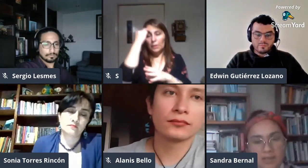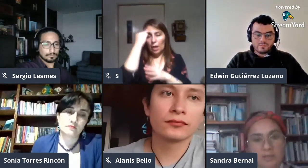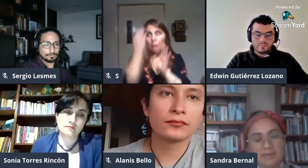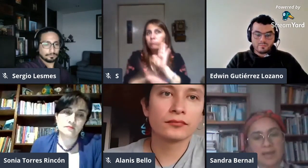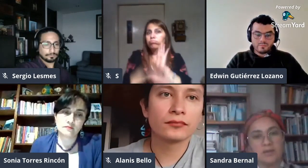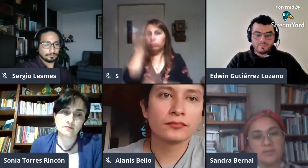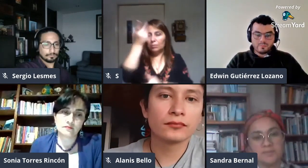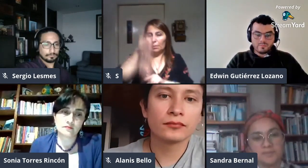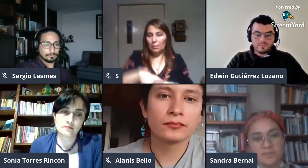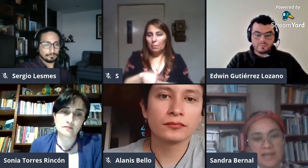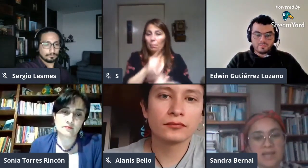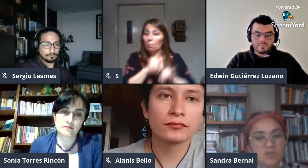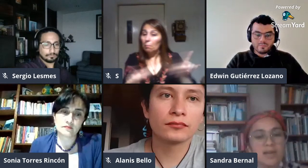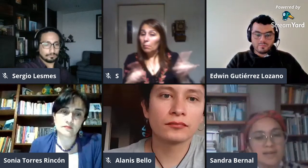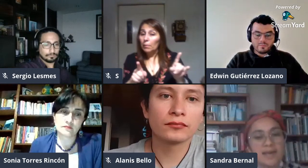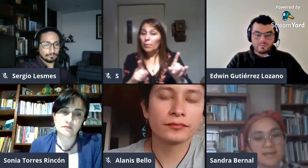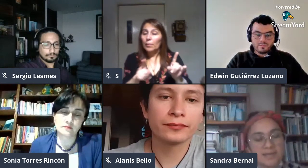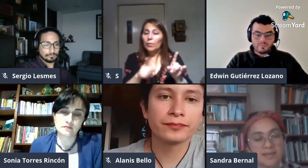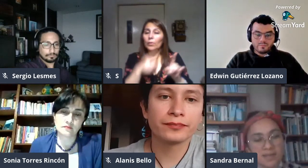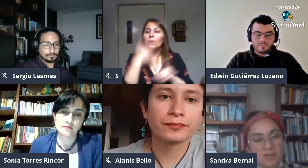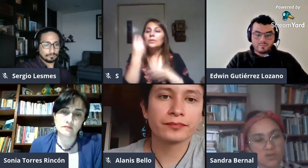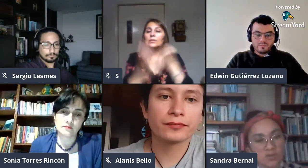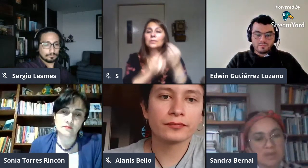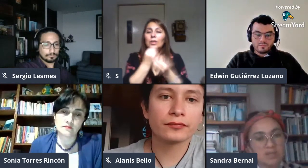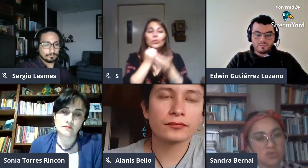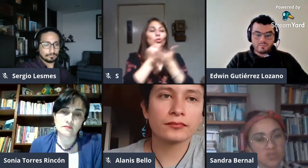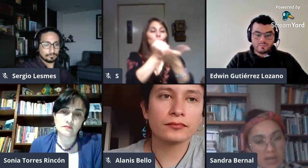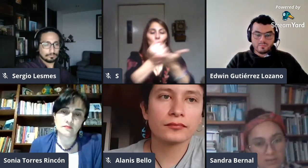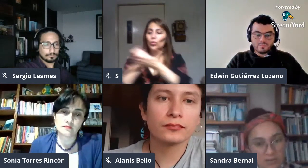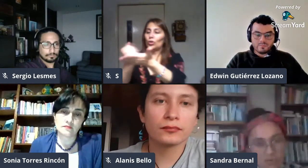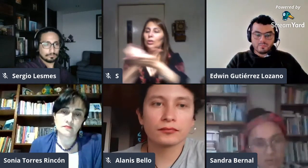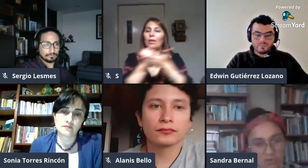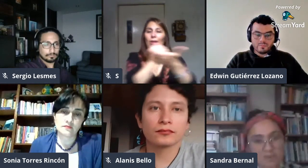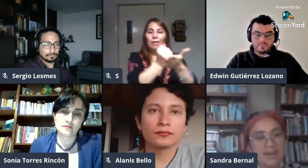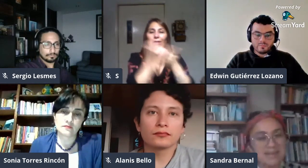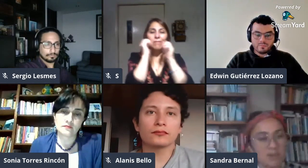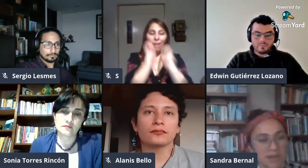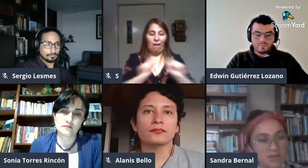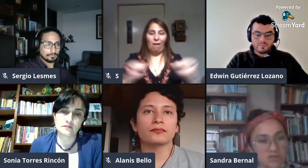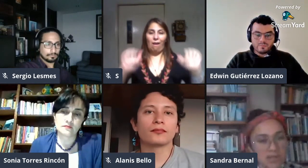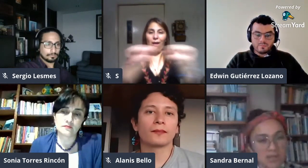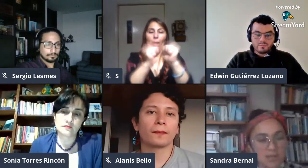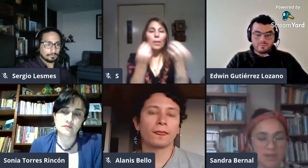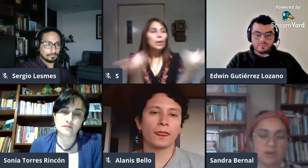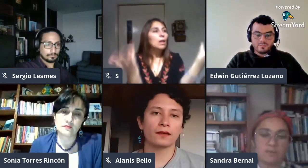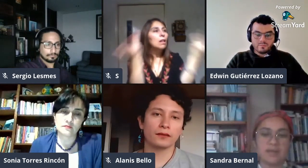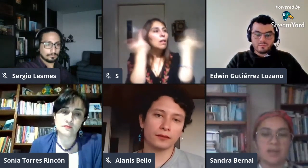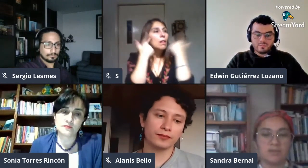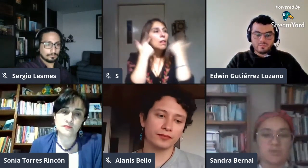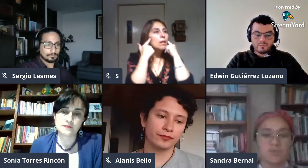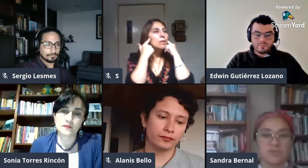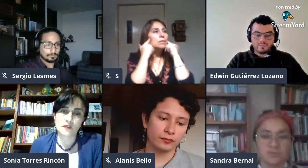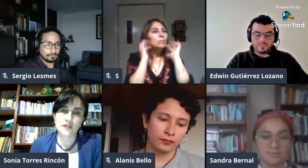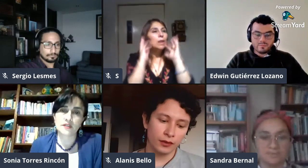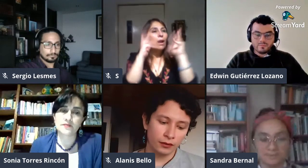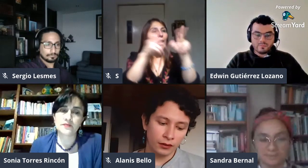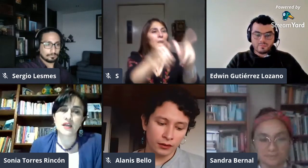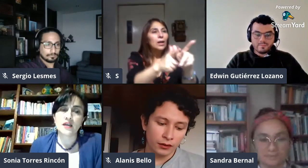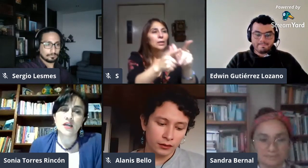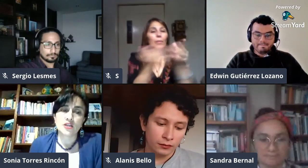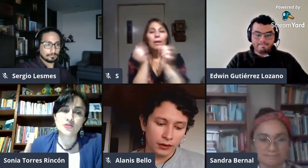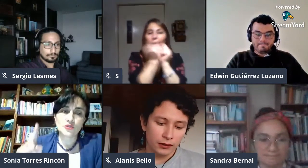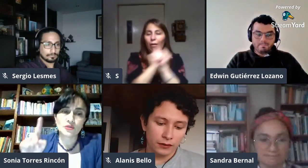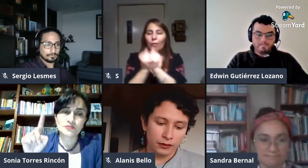agudizado e incrementado las solidaridades entre nosotras para escucharnos, para sabernos ahí y para acompañarnos.